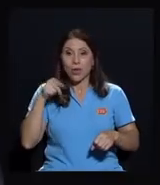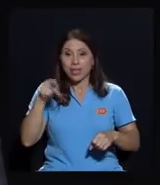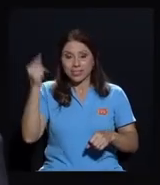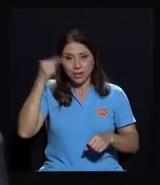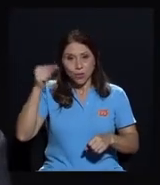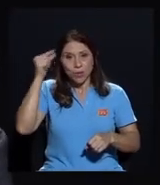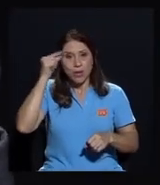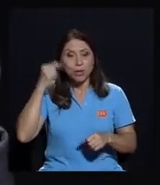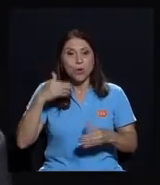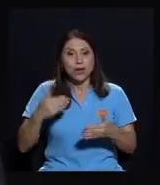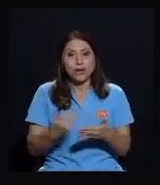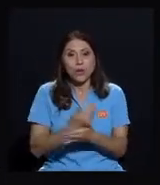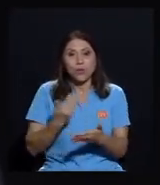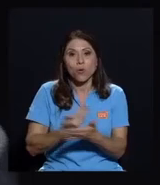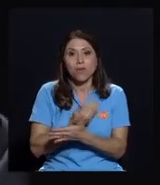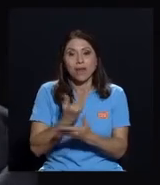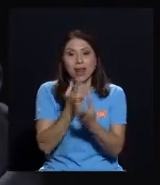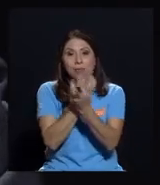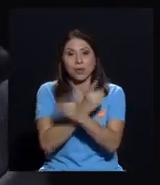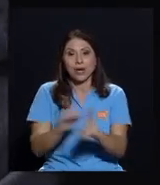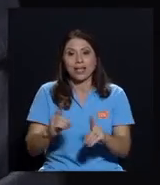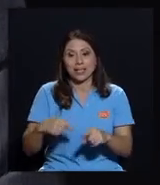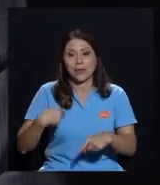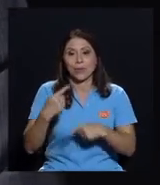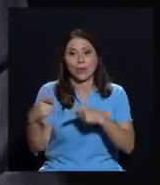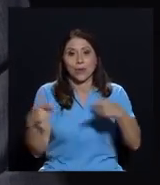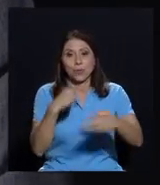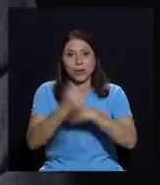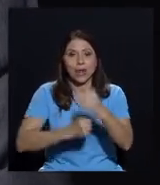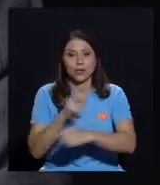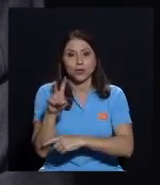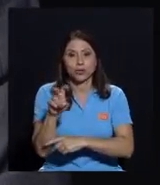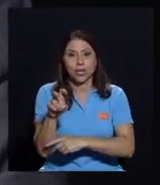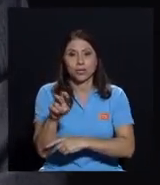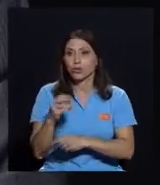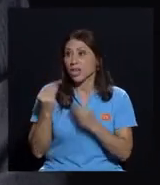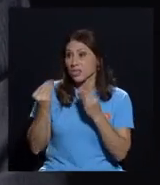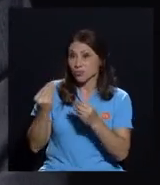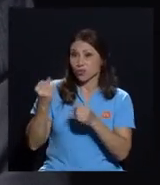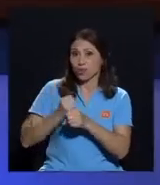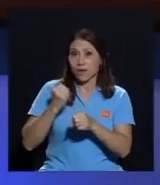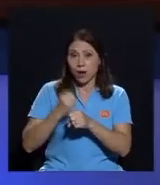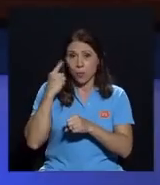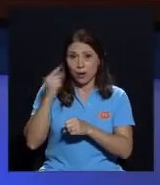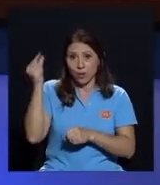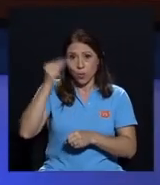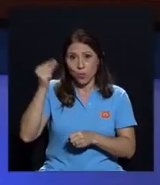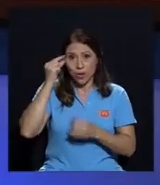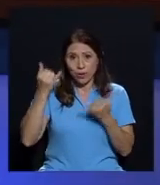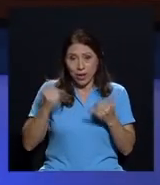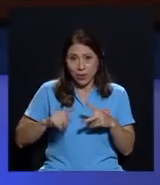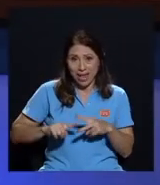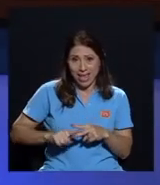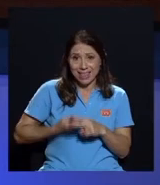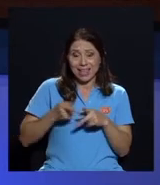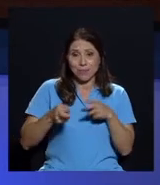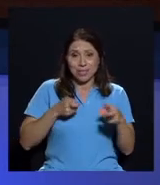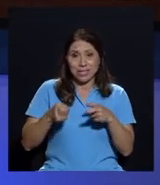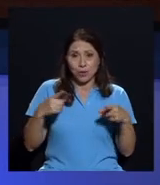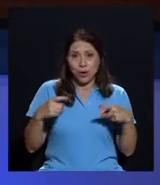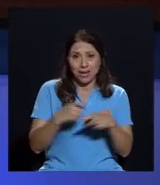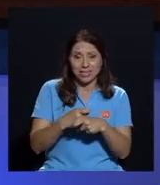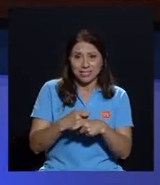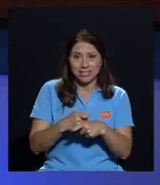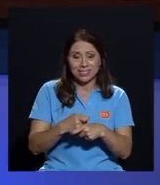áreas con una agenda muy cargada para un gobierno que entra administrar una crisis sí pero en ella es